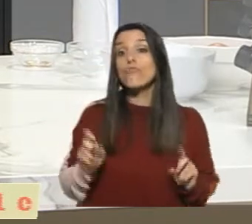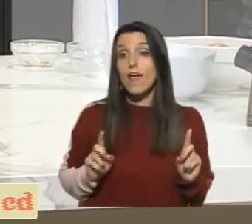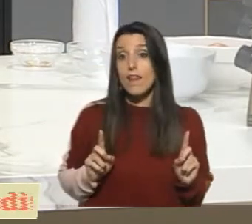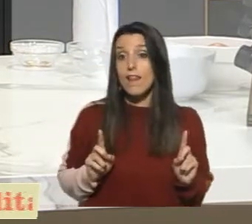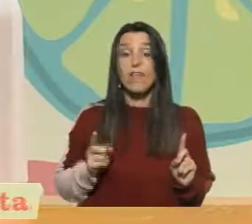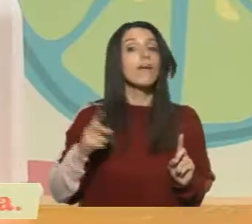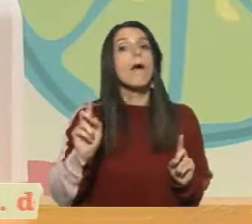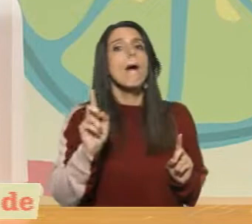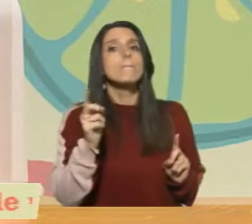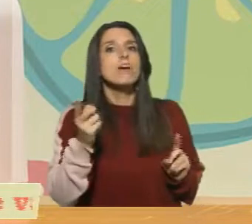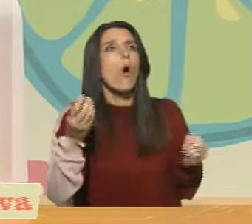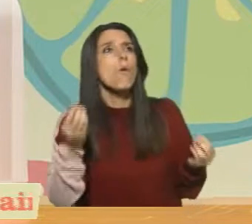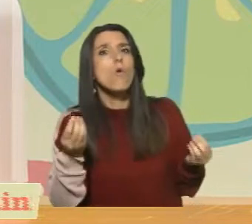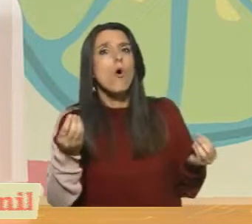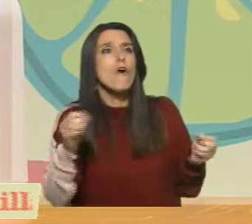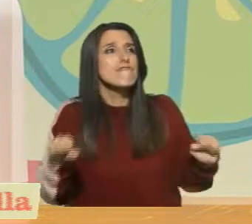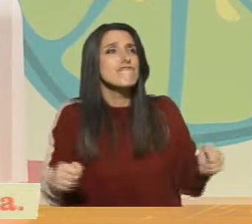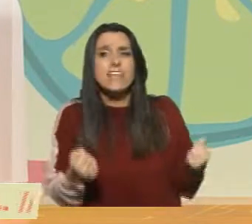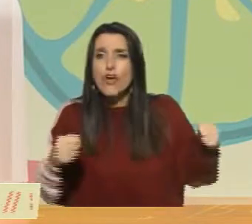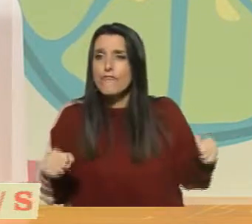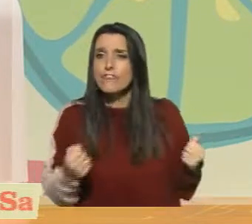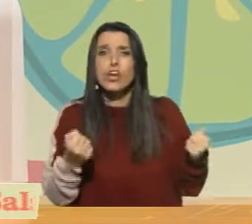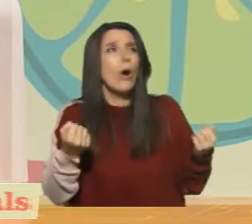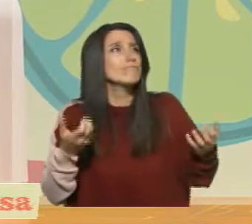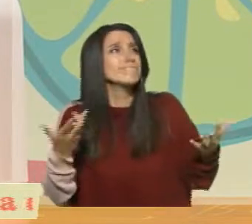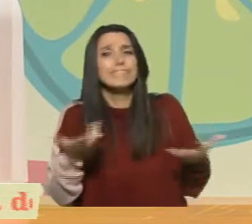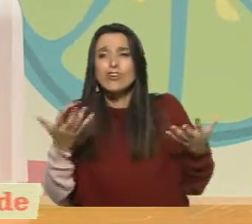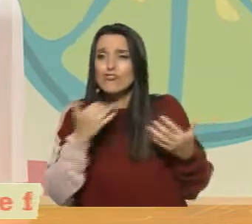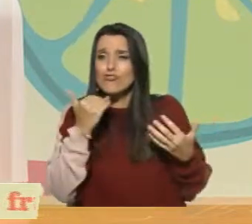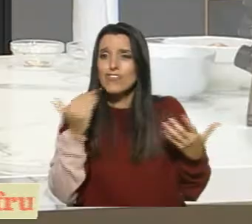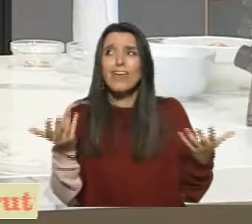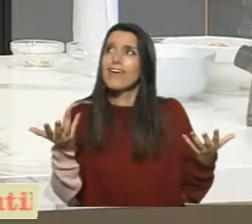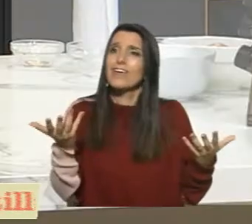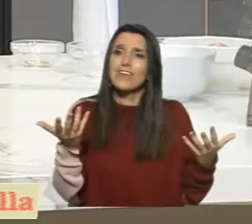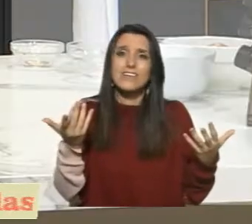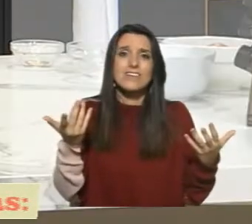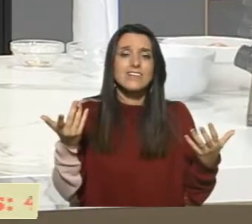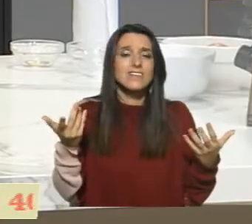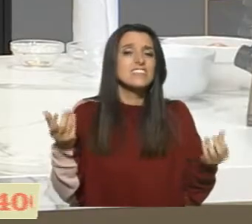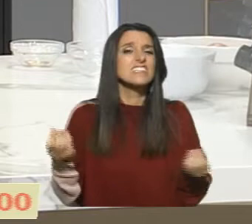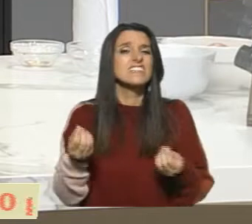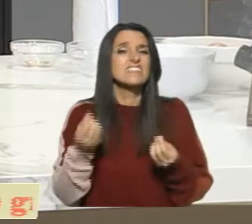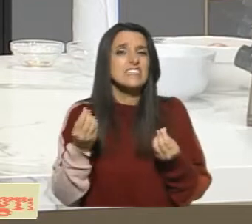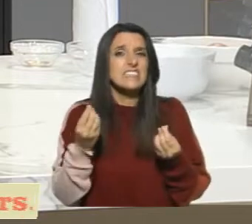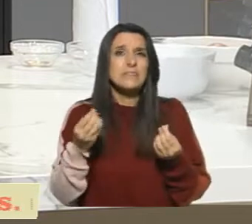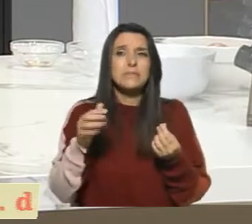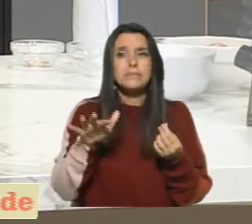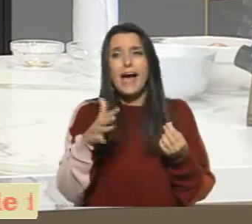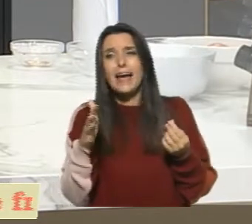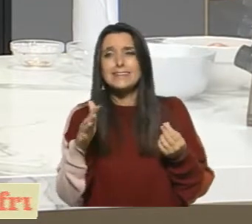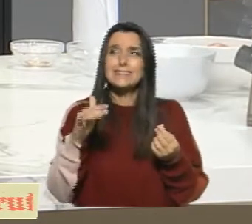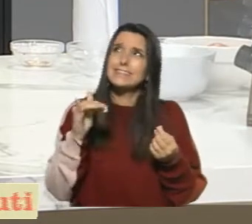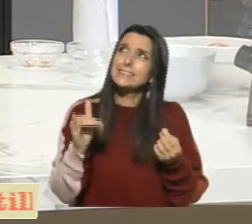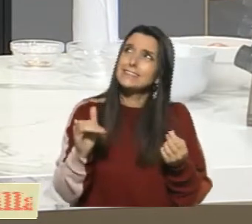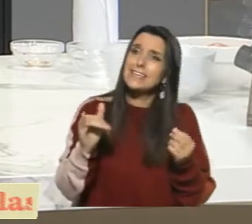viste que no, como que no levanta el frío y me da miedo. Sí, la lluvia sobre todo. Sí, es decir, ¿te parece que no va a...?